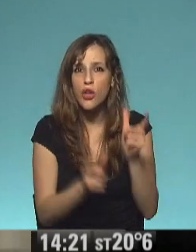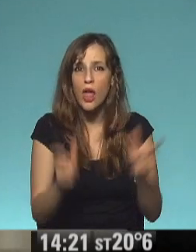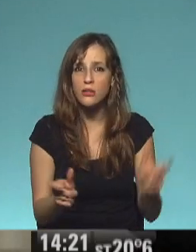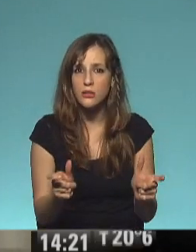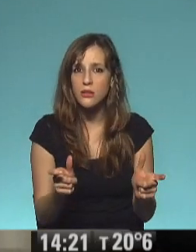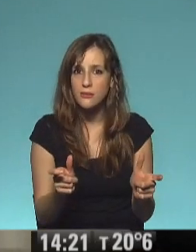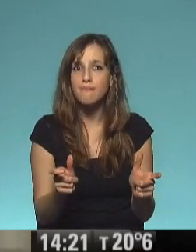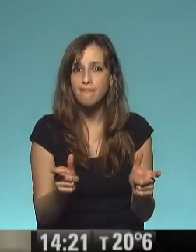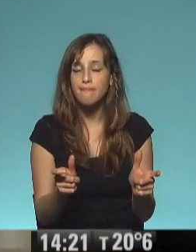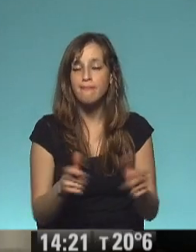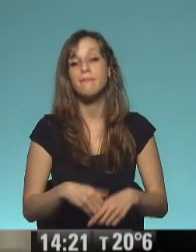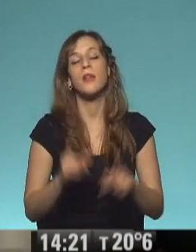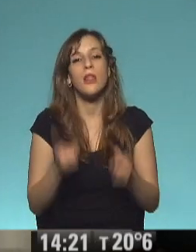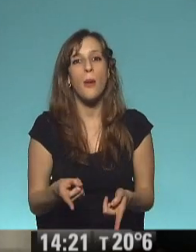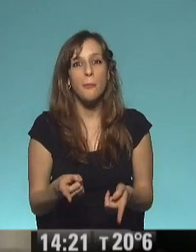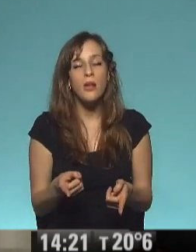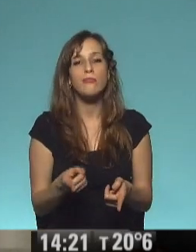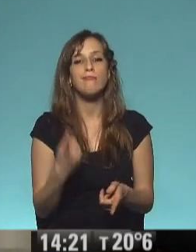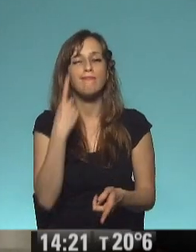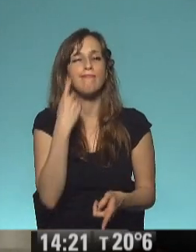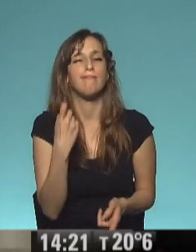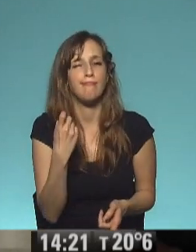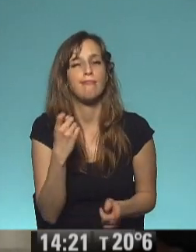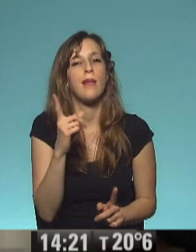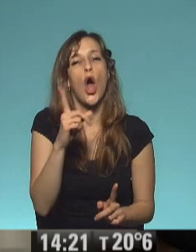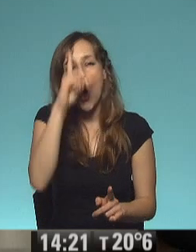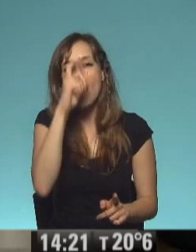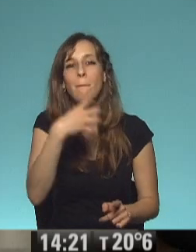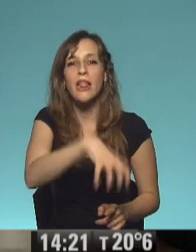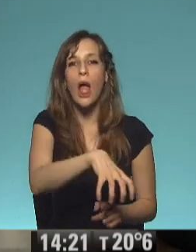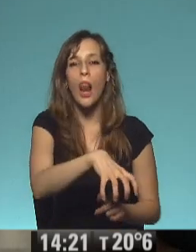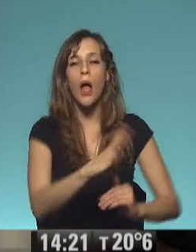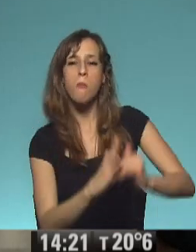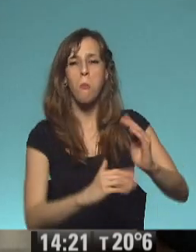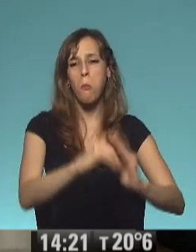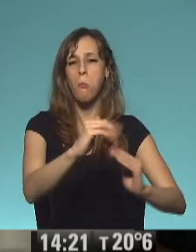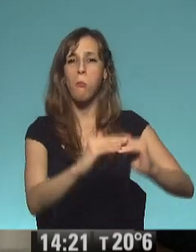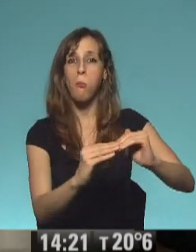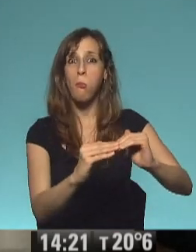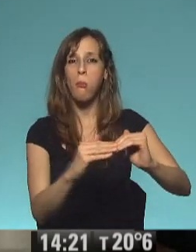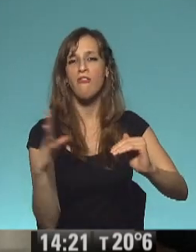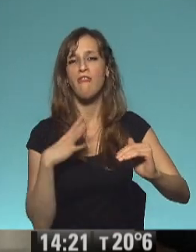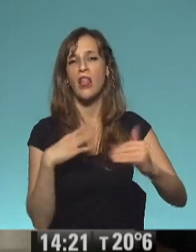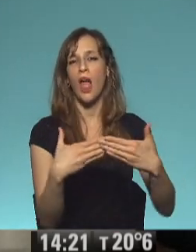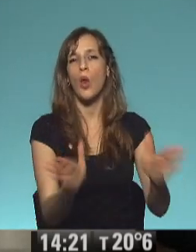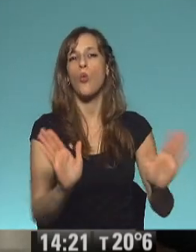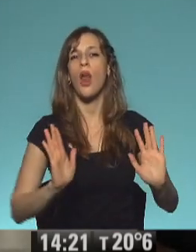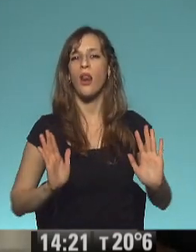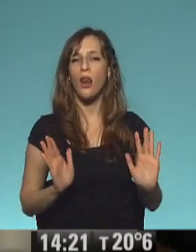Y vimos cómo hospitales se construían y no eran inaugurados porque alguien pensaba que no hacían